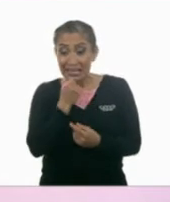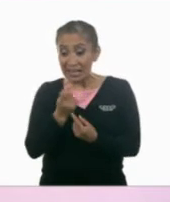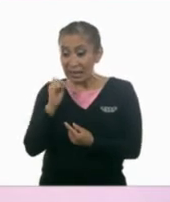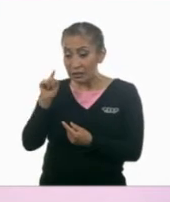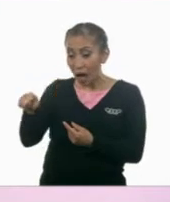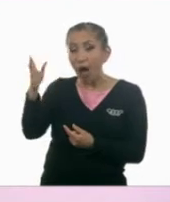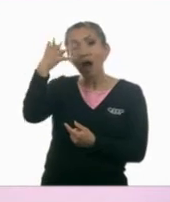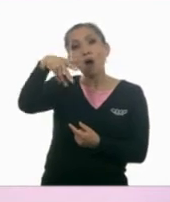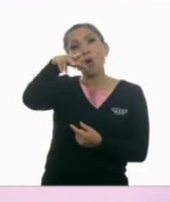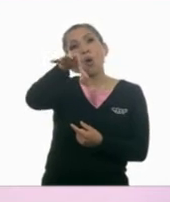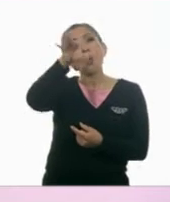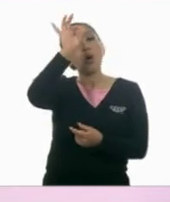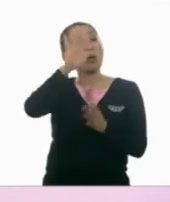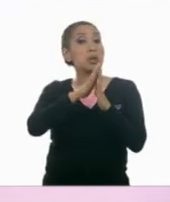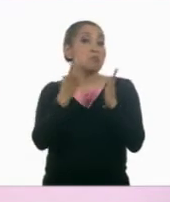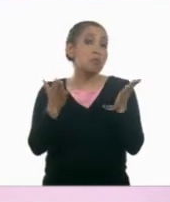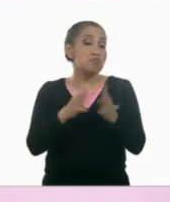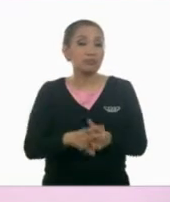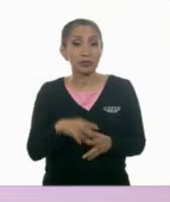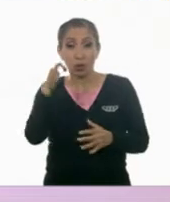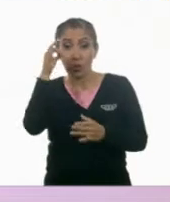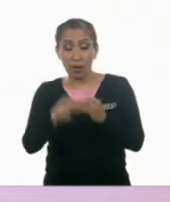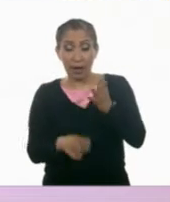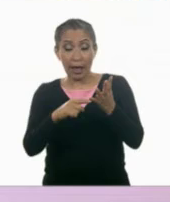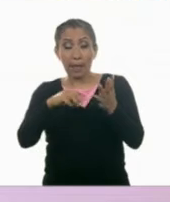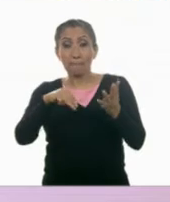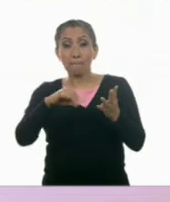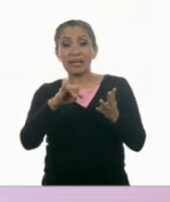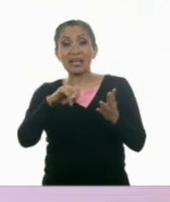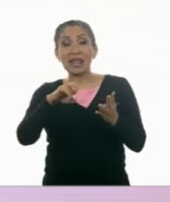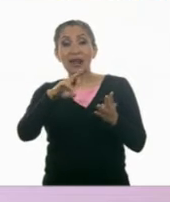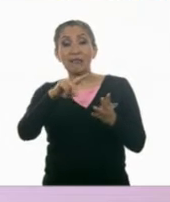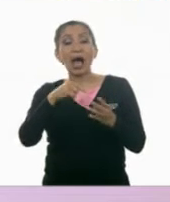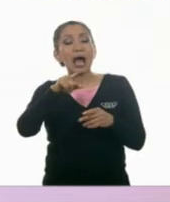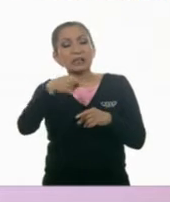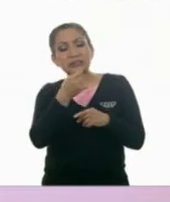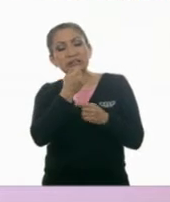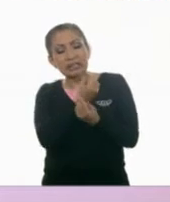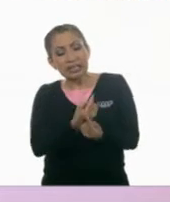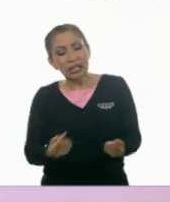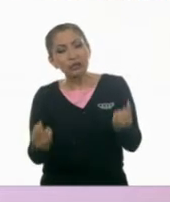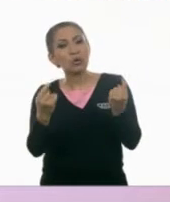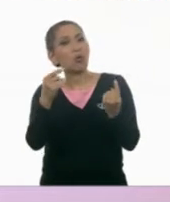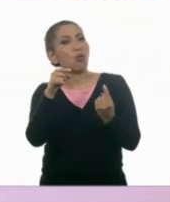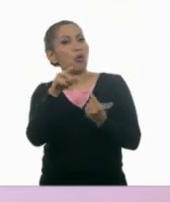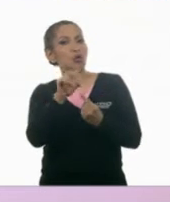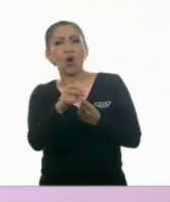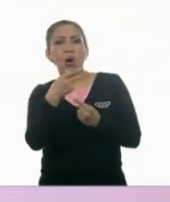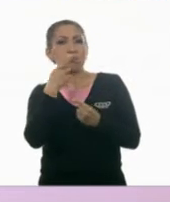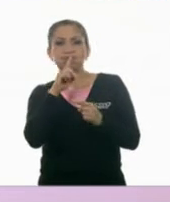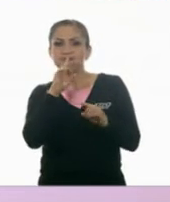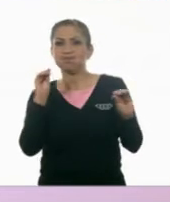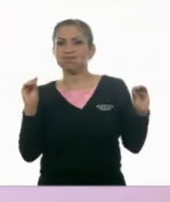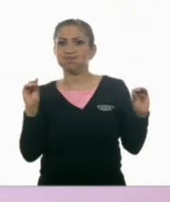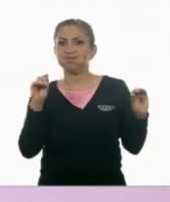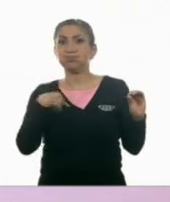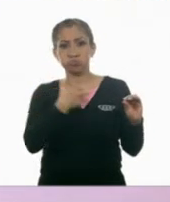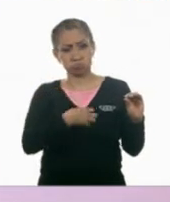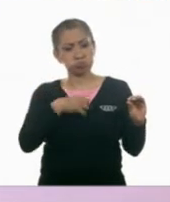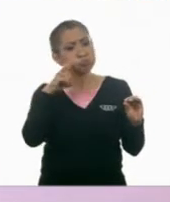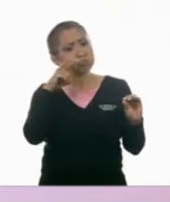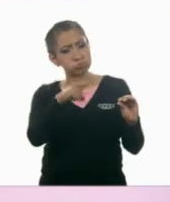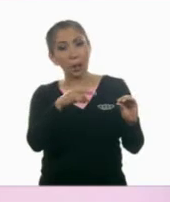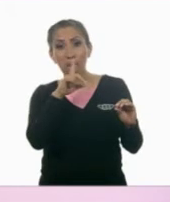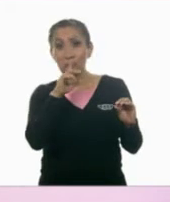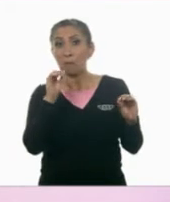niña está buscando un libro. Y finalmente Minerva cree que son niños que no están hablando, están contentos